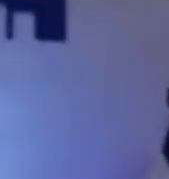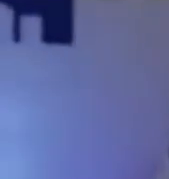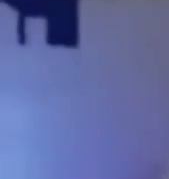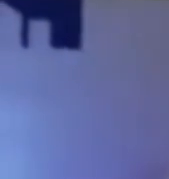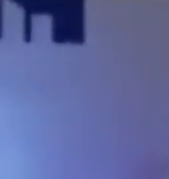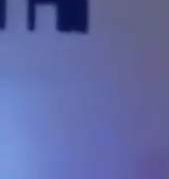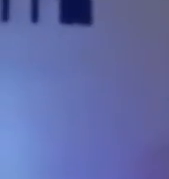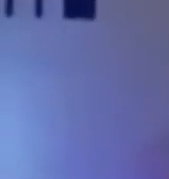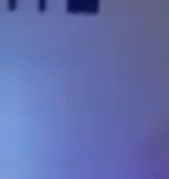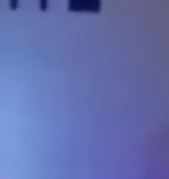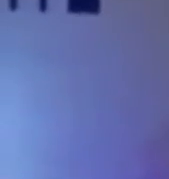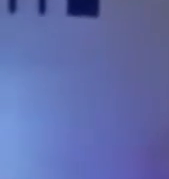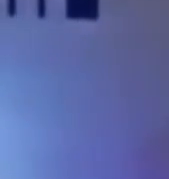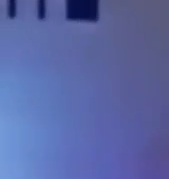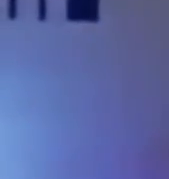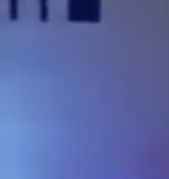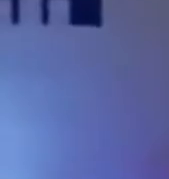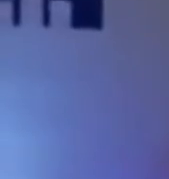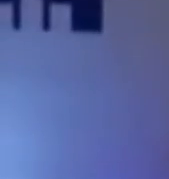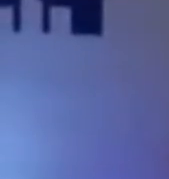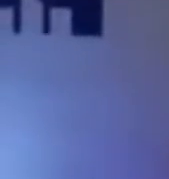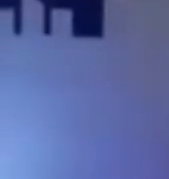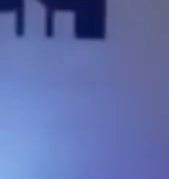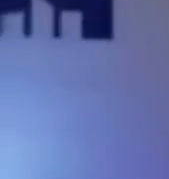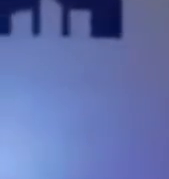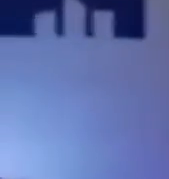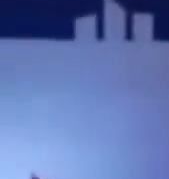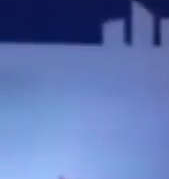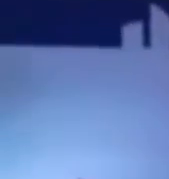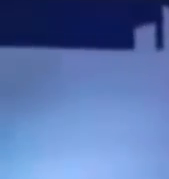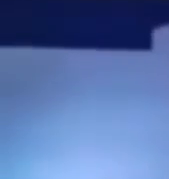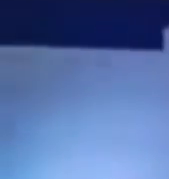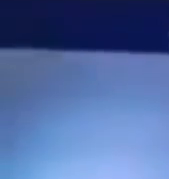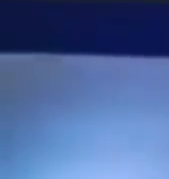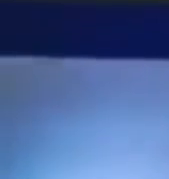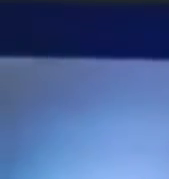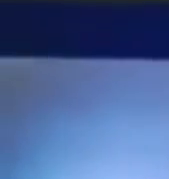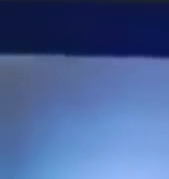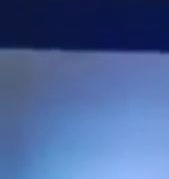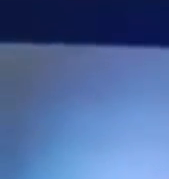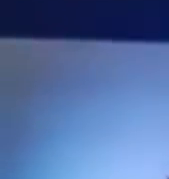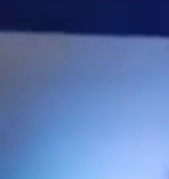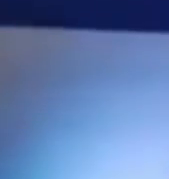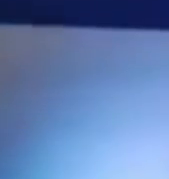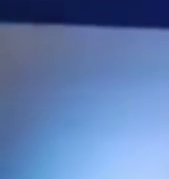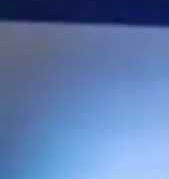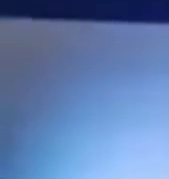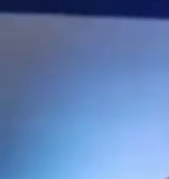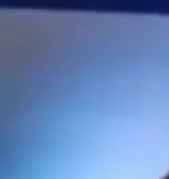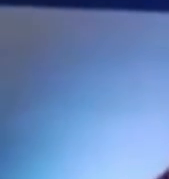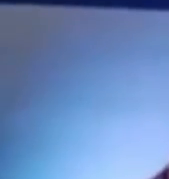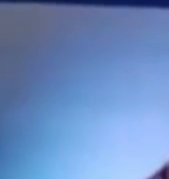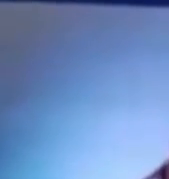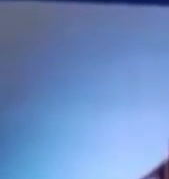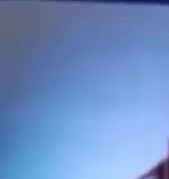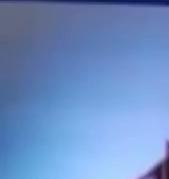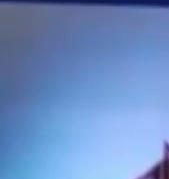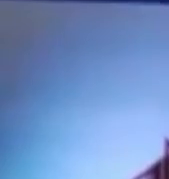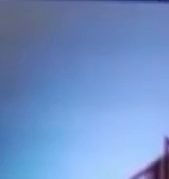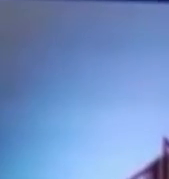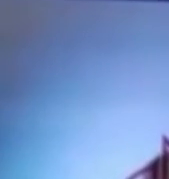me dicen y me critican mucho porque hacemos consultas y a veces no convencen de cosas que hemos